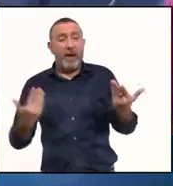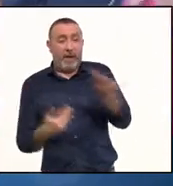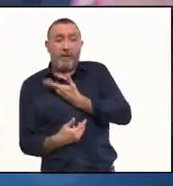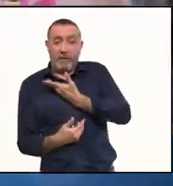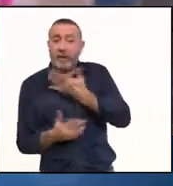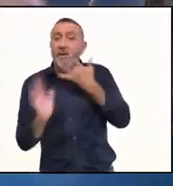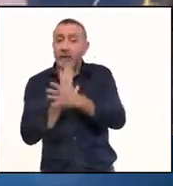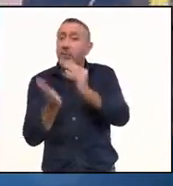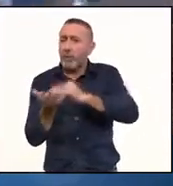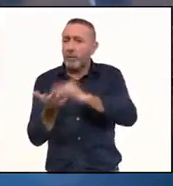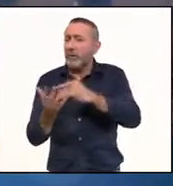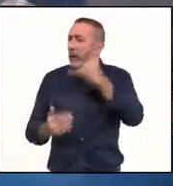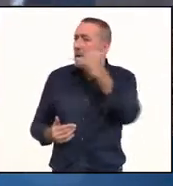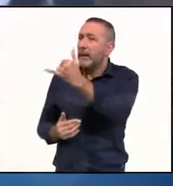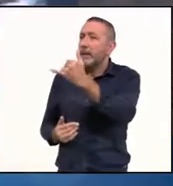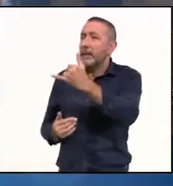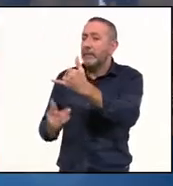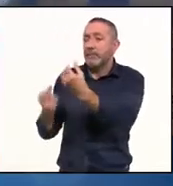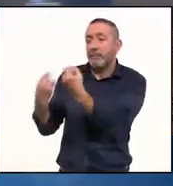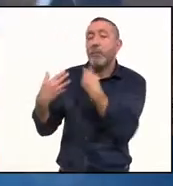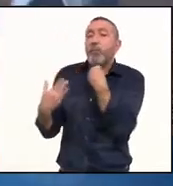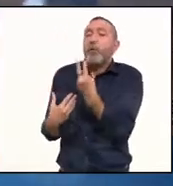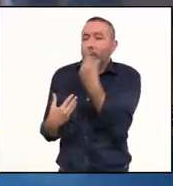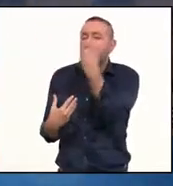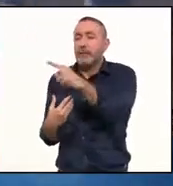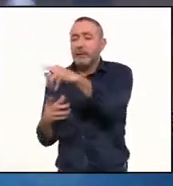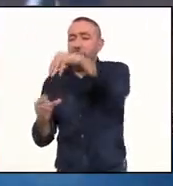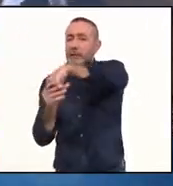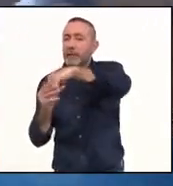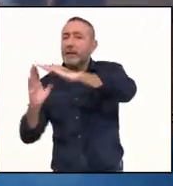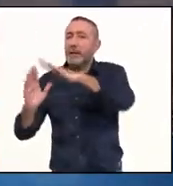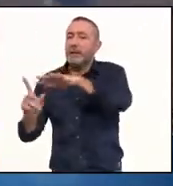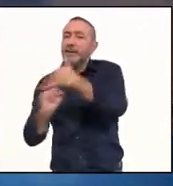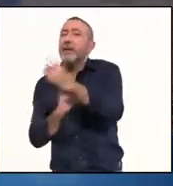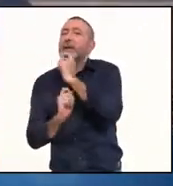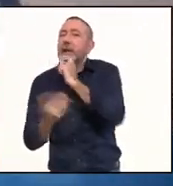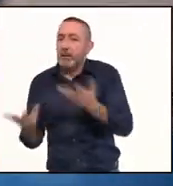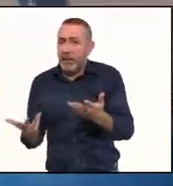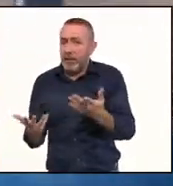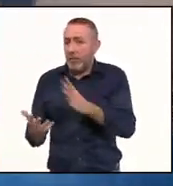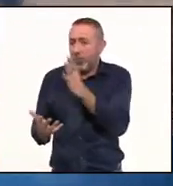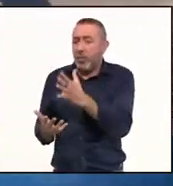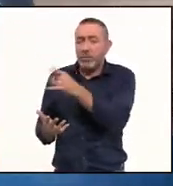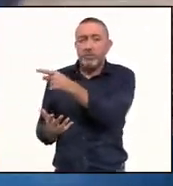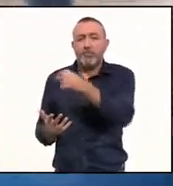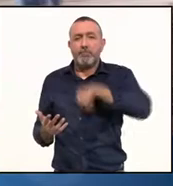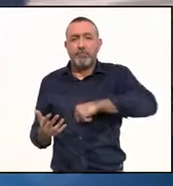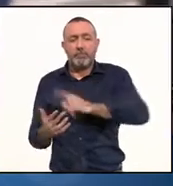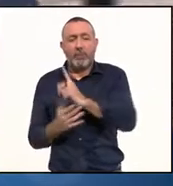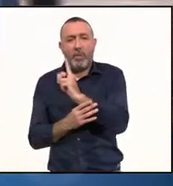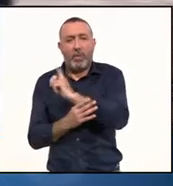telefónica sé si así está ocurriendo algo porque el tono de por qué está pasando por un mal momento